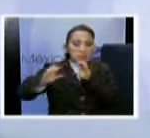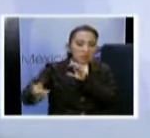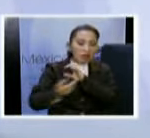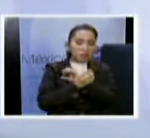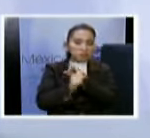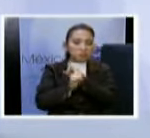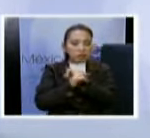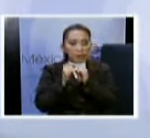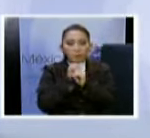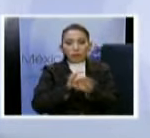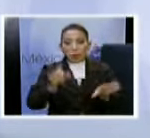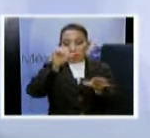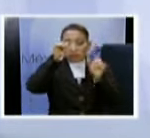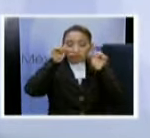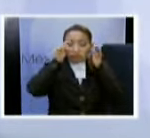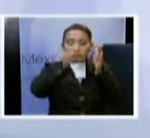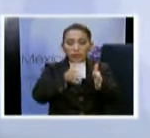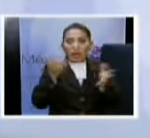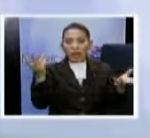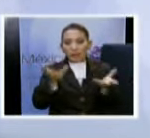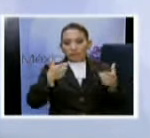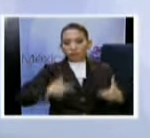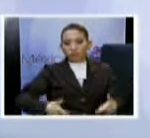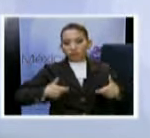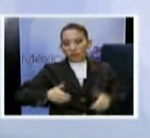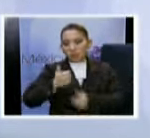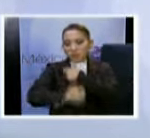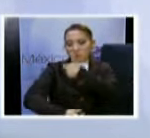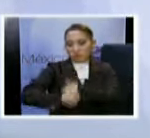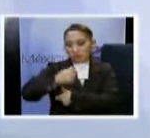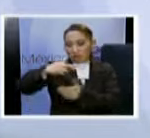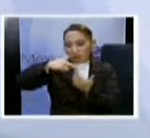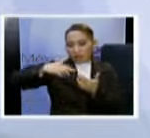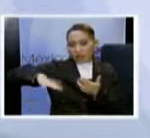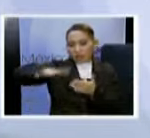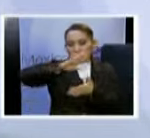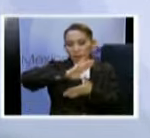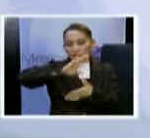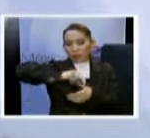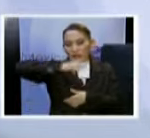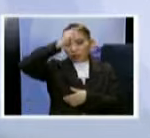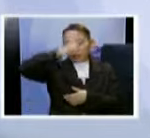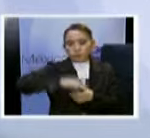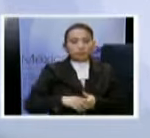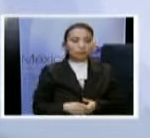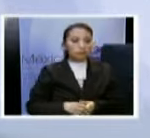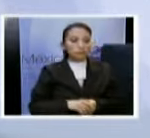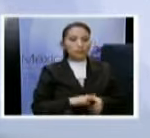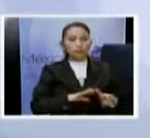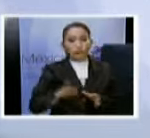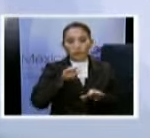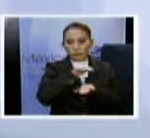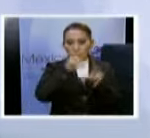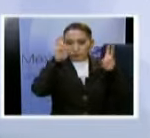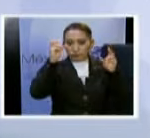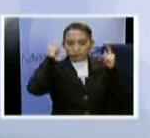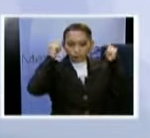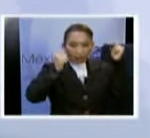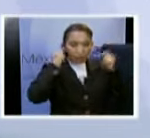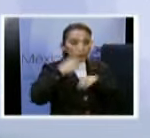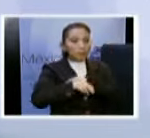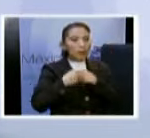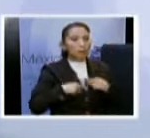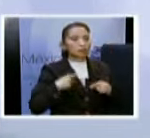como uno de los factores centrales que generan riqueza y competitividad a la región de América del Norte. En cuanto al turismo, el número de